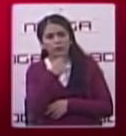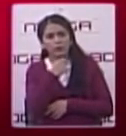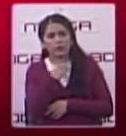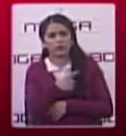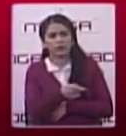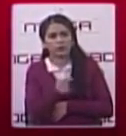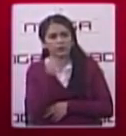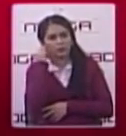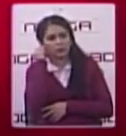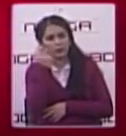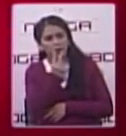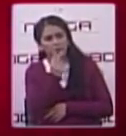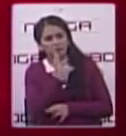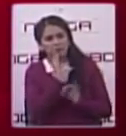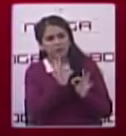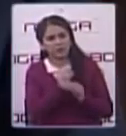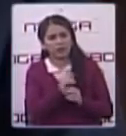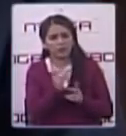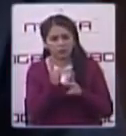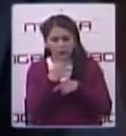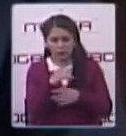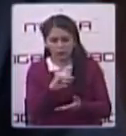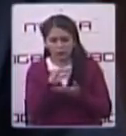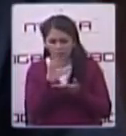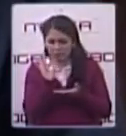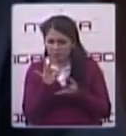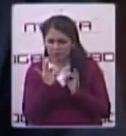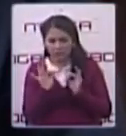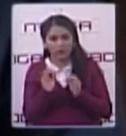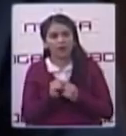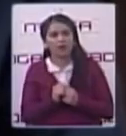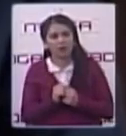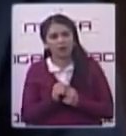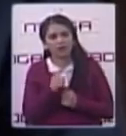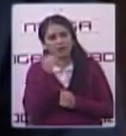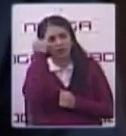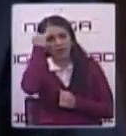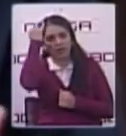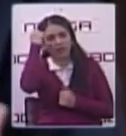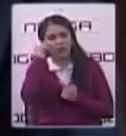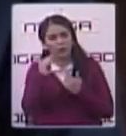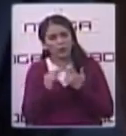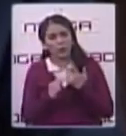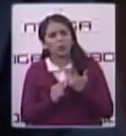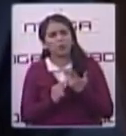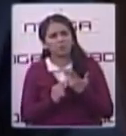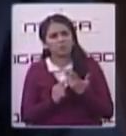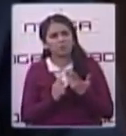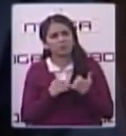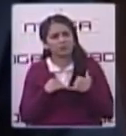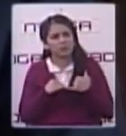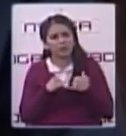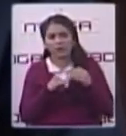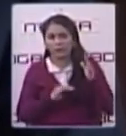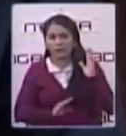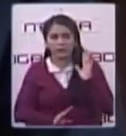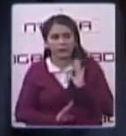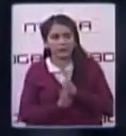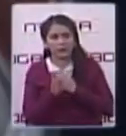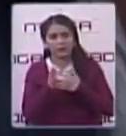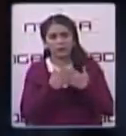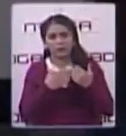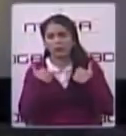cualidades del producto y su ambición creativa, que es muy alta. Cuando el trabajo es bueno en cualquier parte del